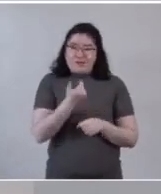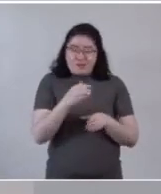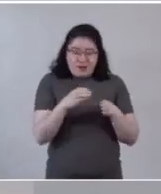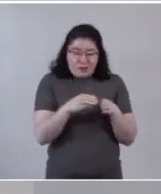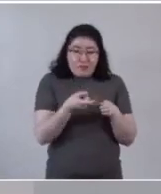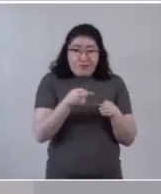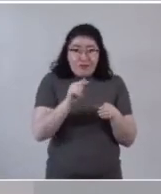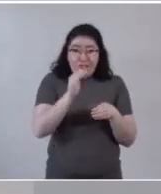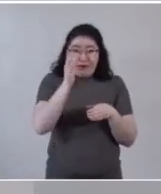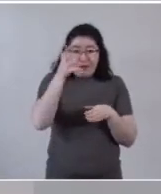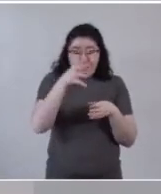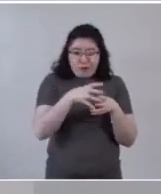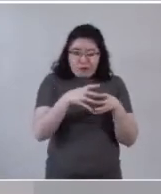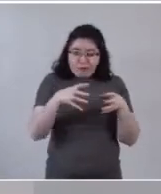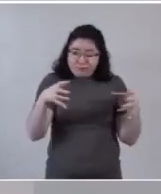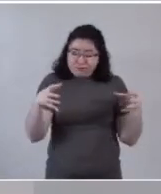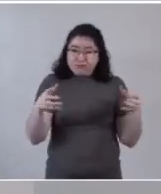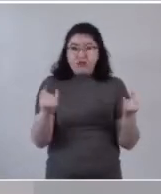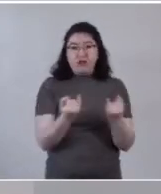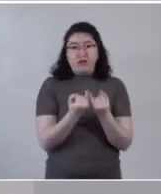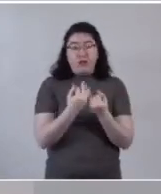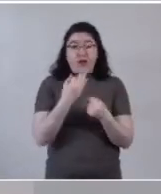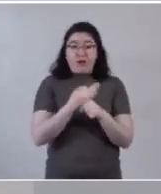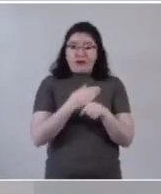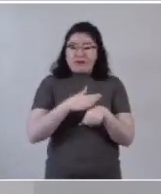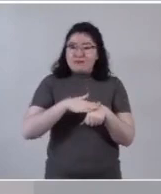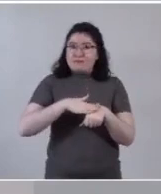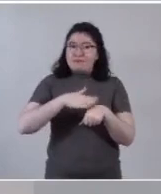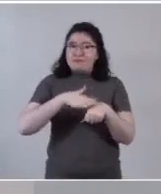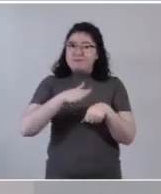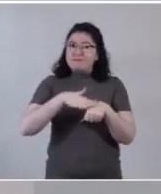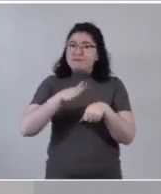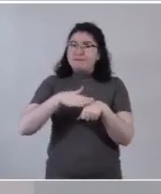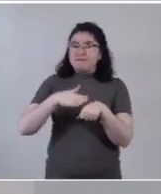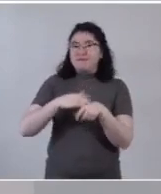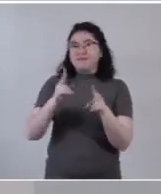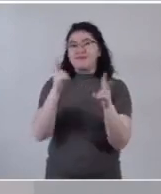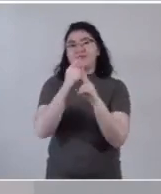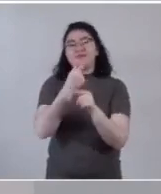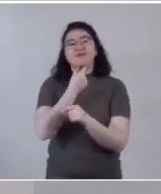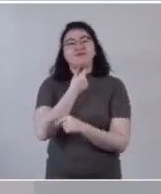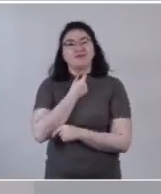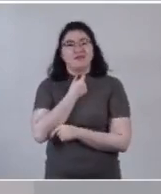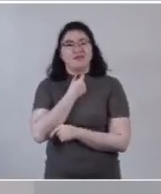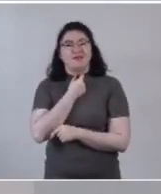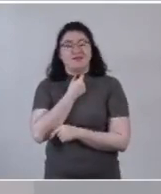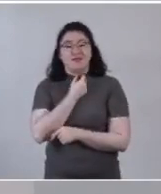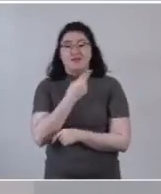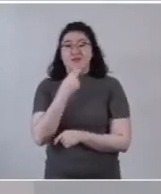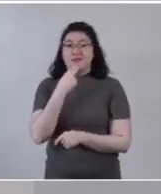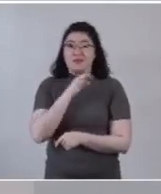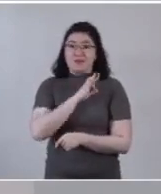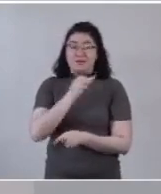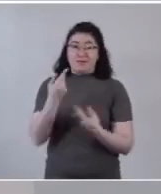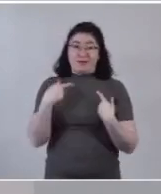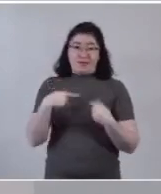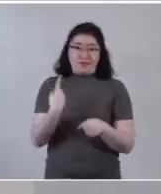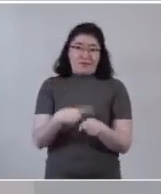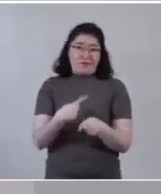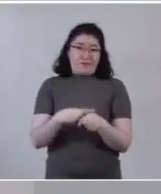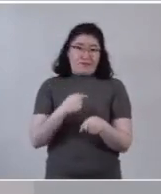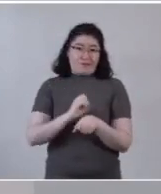eso permitió que haya 100 ventiladores más disponibles para pacientes de COVID en la ciudad, más los que van